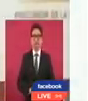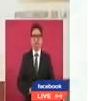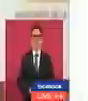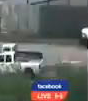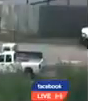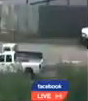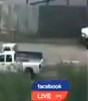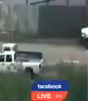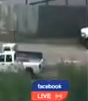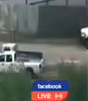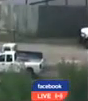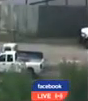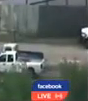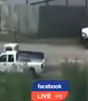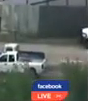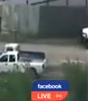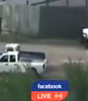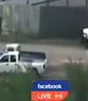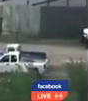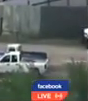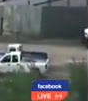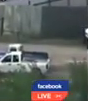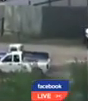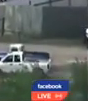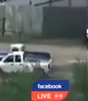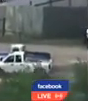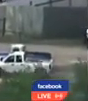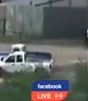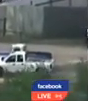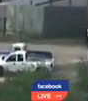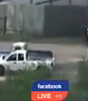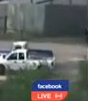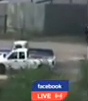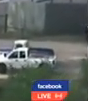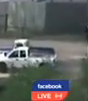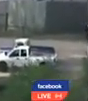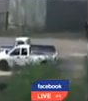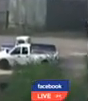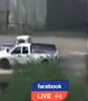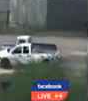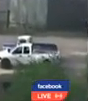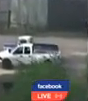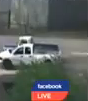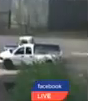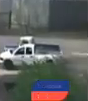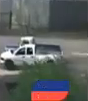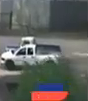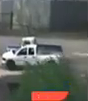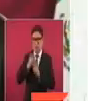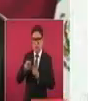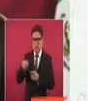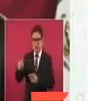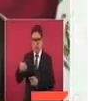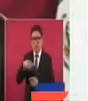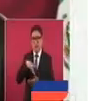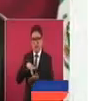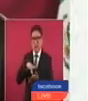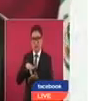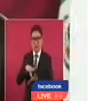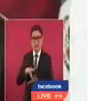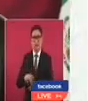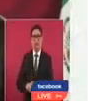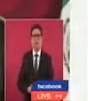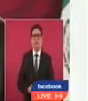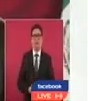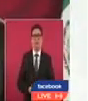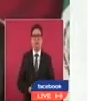posibles responsables. Además, reiteró que buscarán la forma de ayudar a las familias dolientes en este difícil proceso.